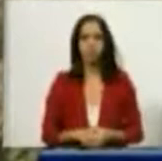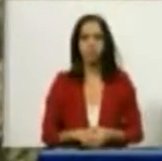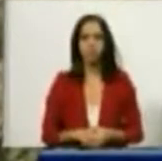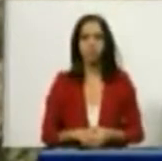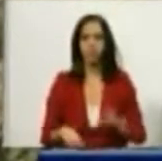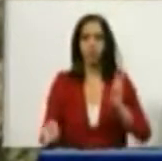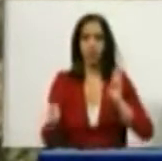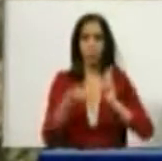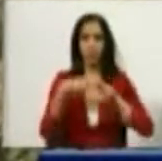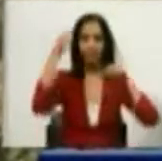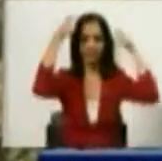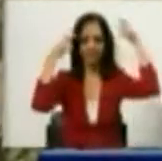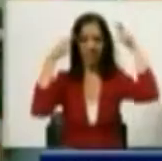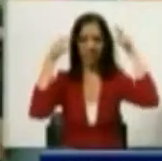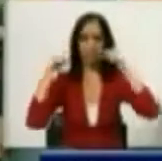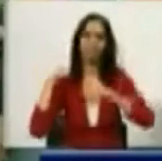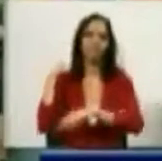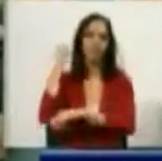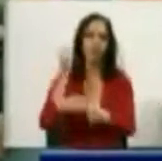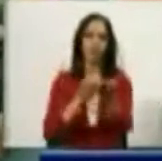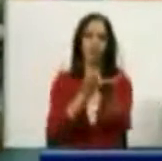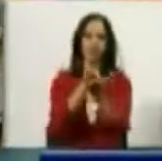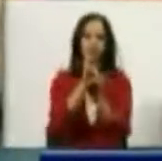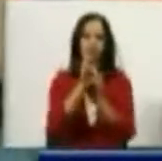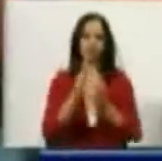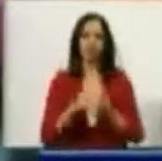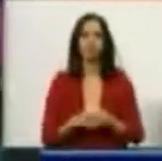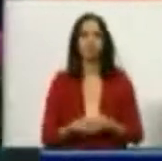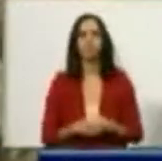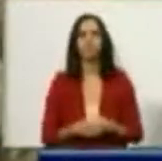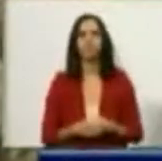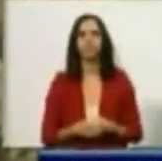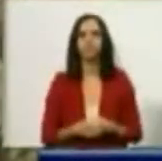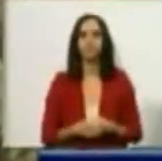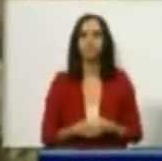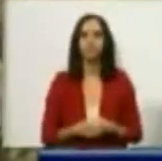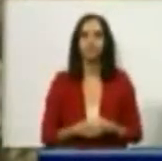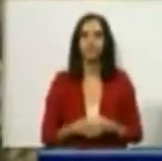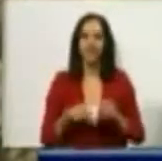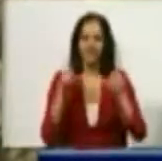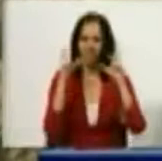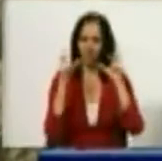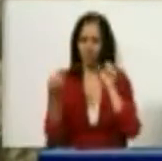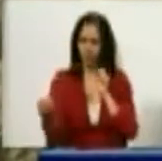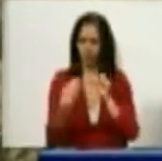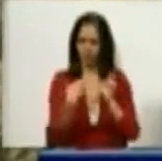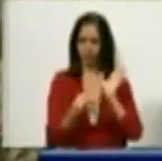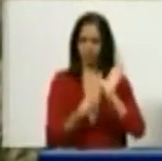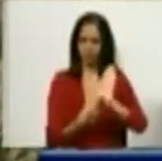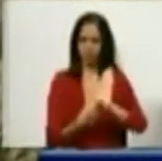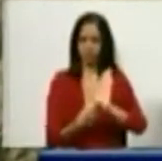numeral chavismo es esta foto que me pasaron aquí